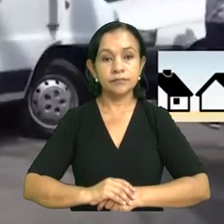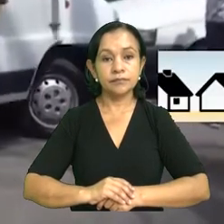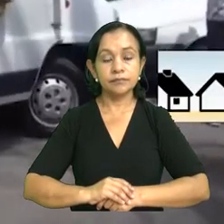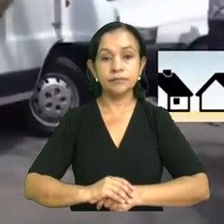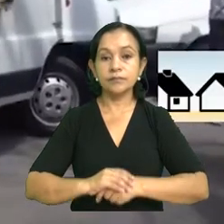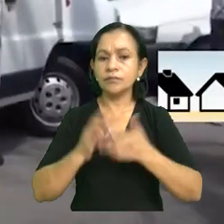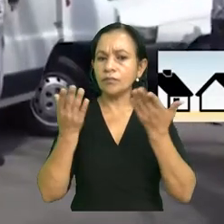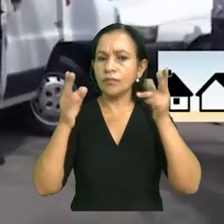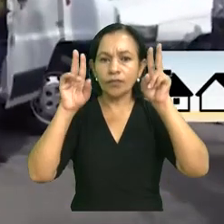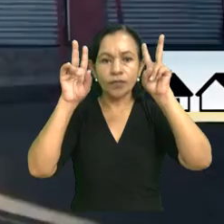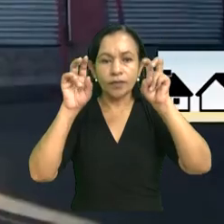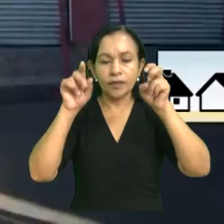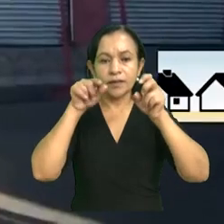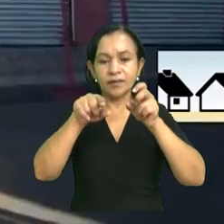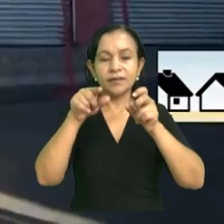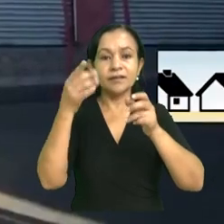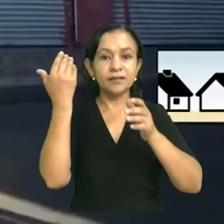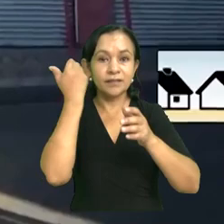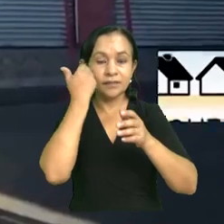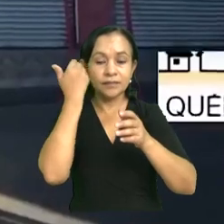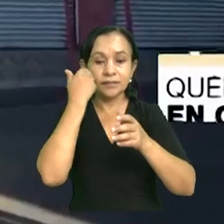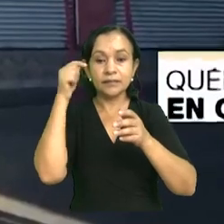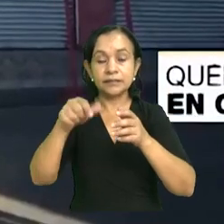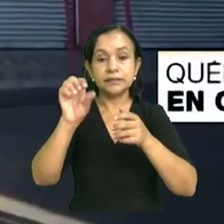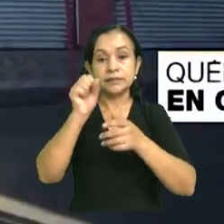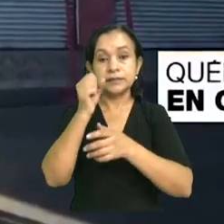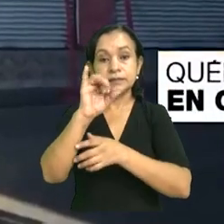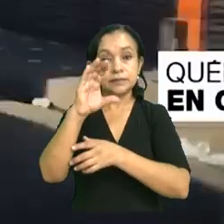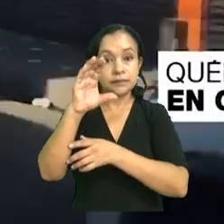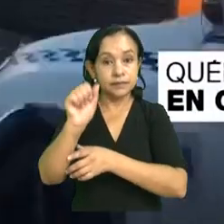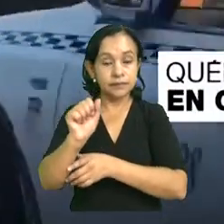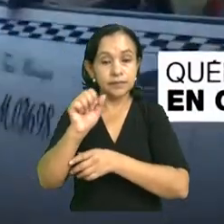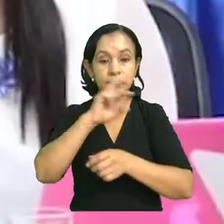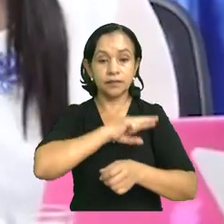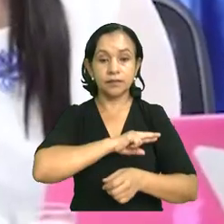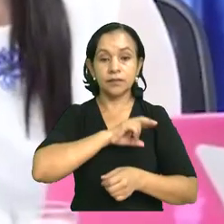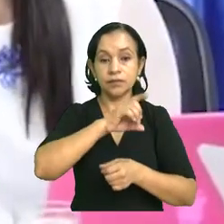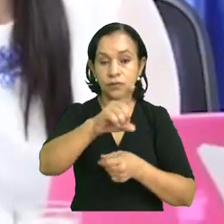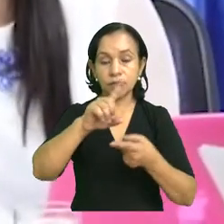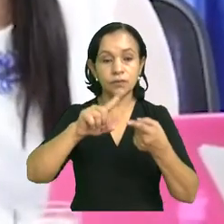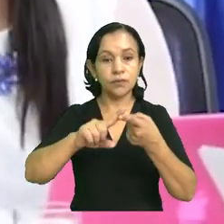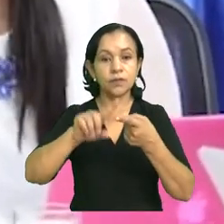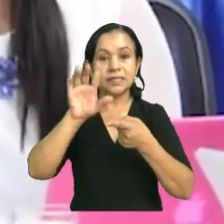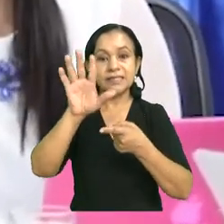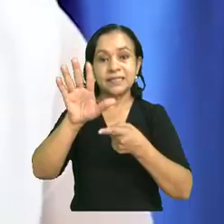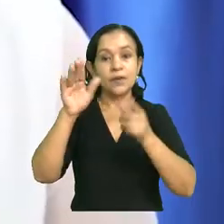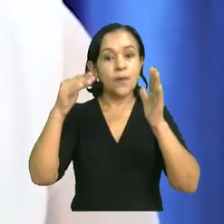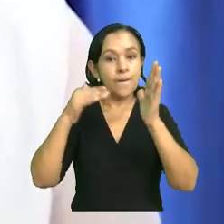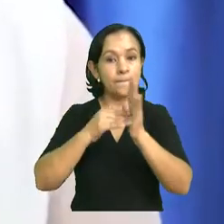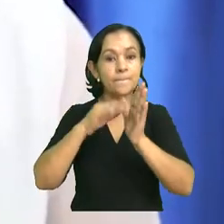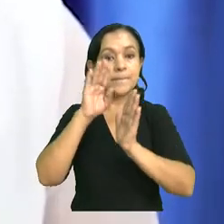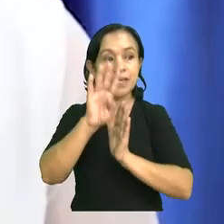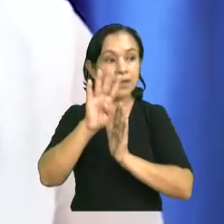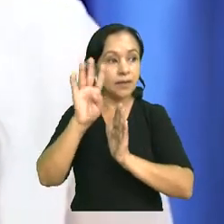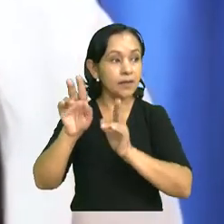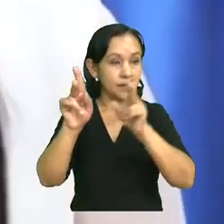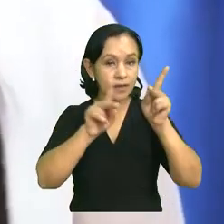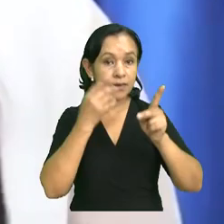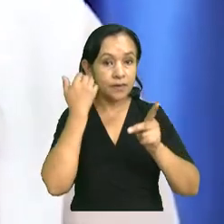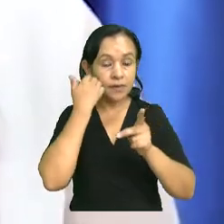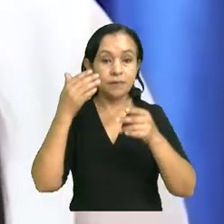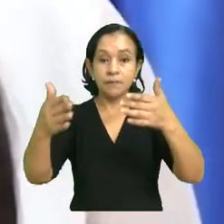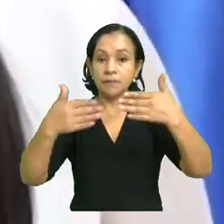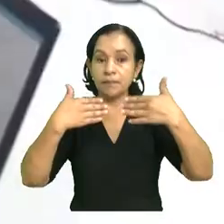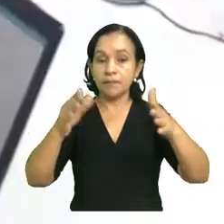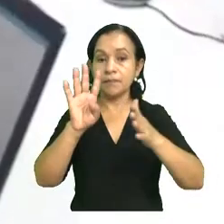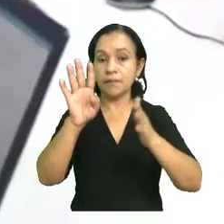Al respecto de los casos confirmados en la región del Zika, República Dominicana reporta 5.044 casos. Le sigue Panamá